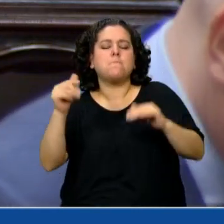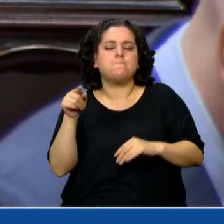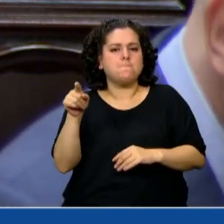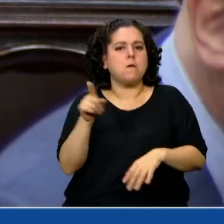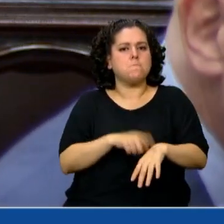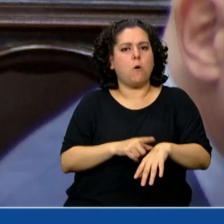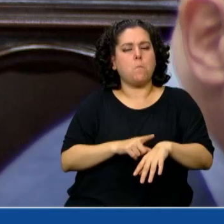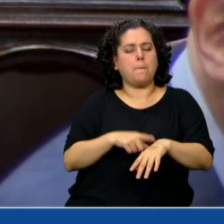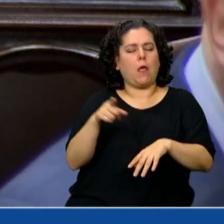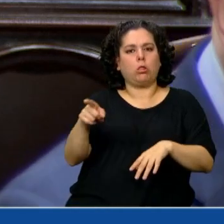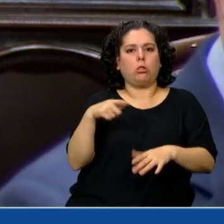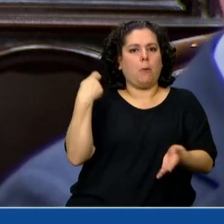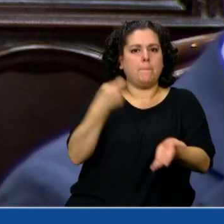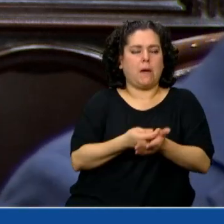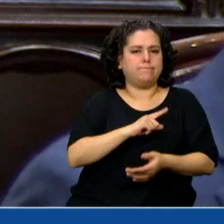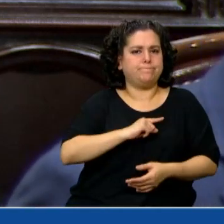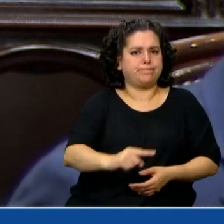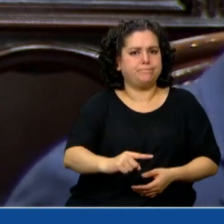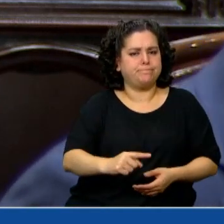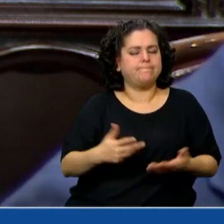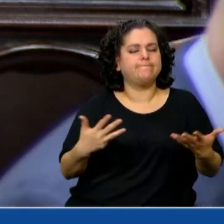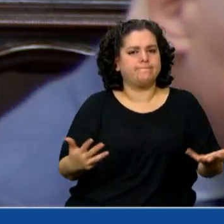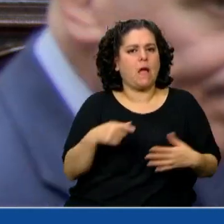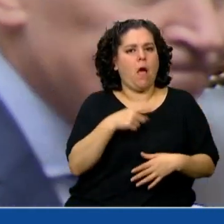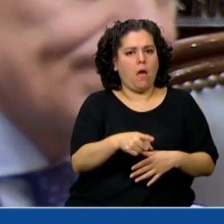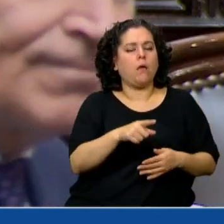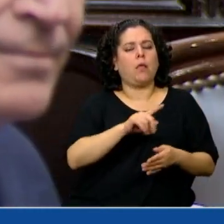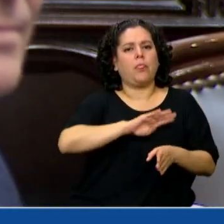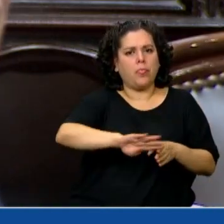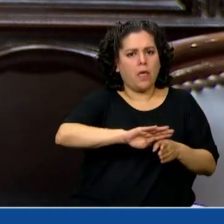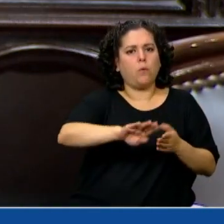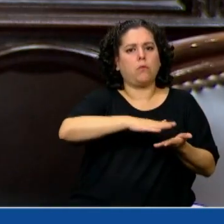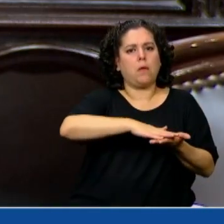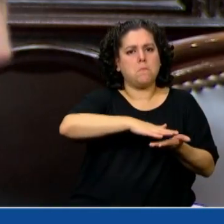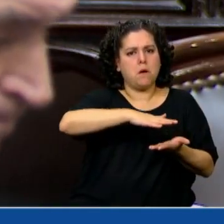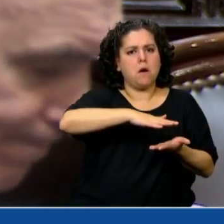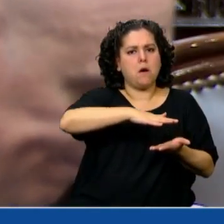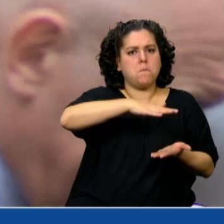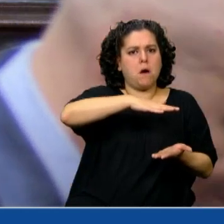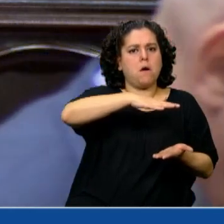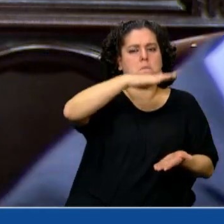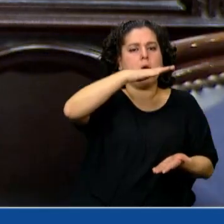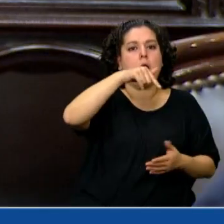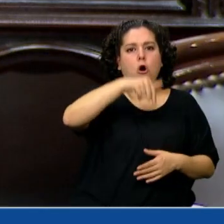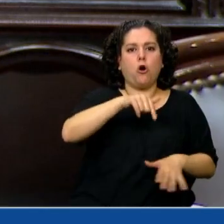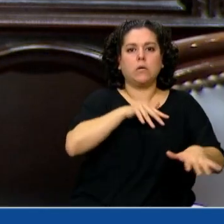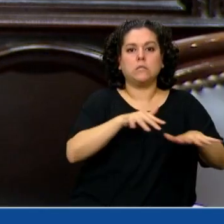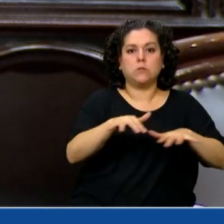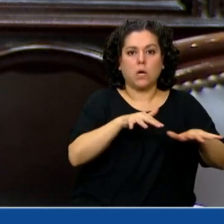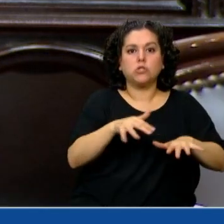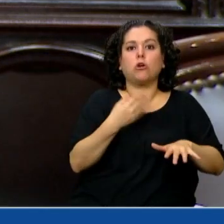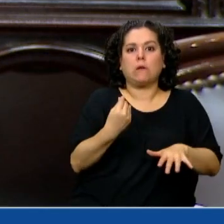se perdió la capacidad de pago y así se fueron acumulando deudas y hoy nos encontramos en una situación que